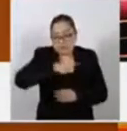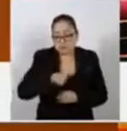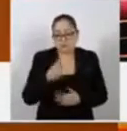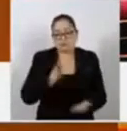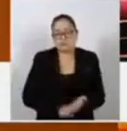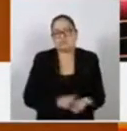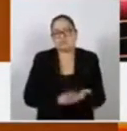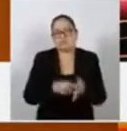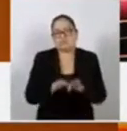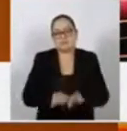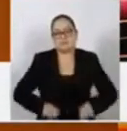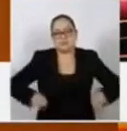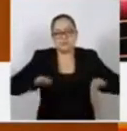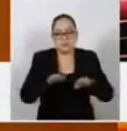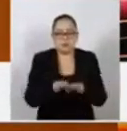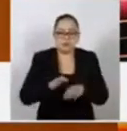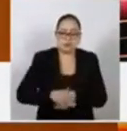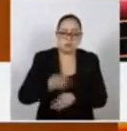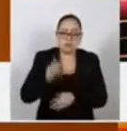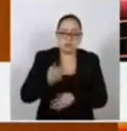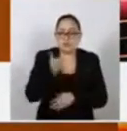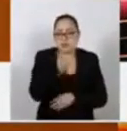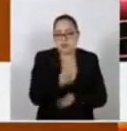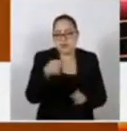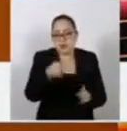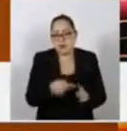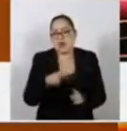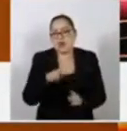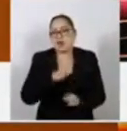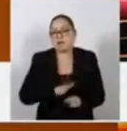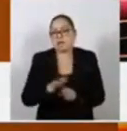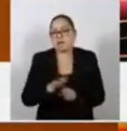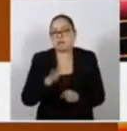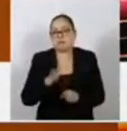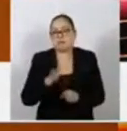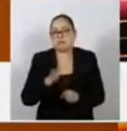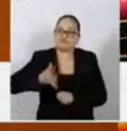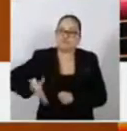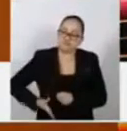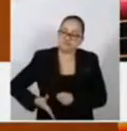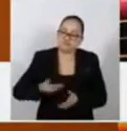valen muchísimo y que con esta moneda sé que nos dará un orgullo más